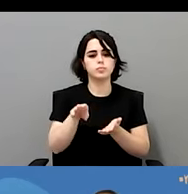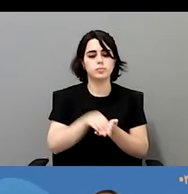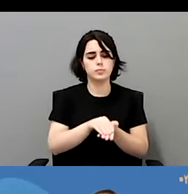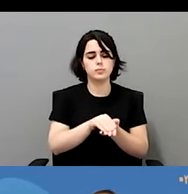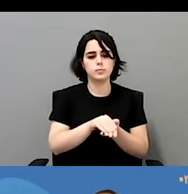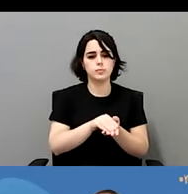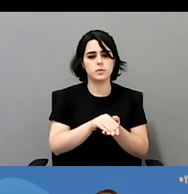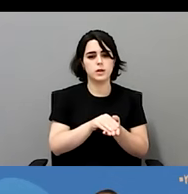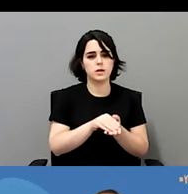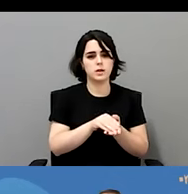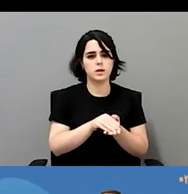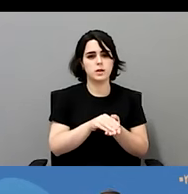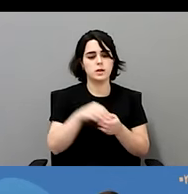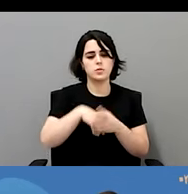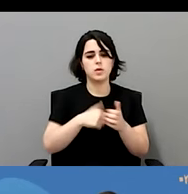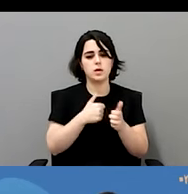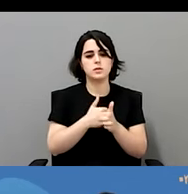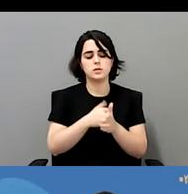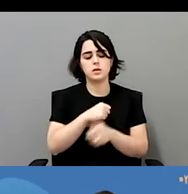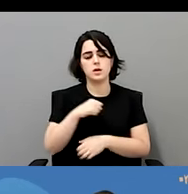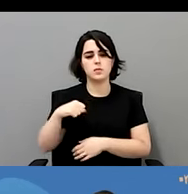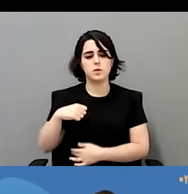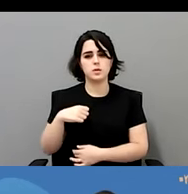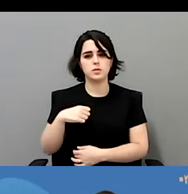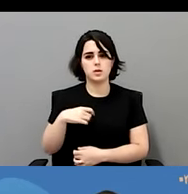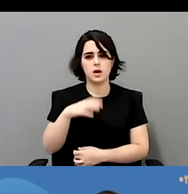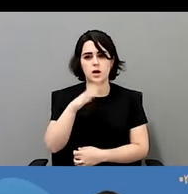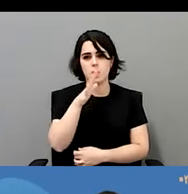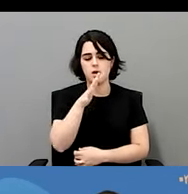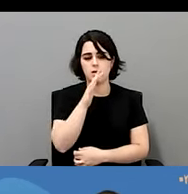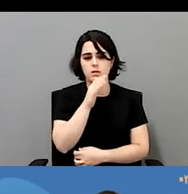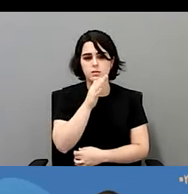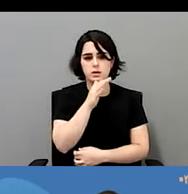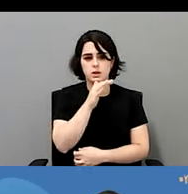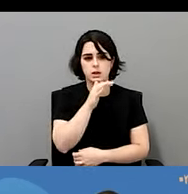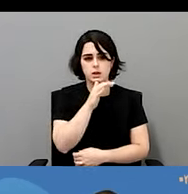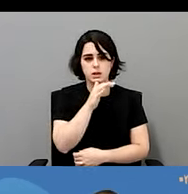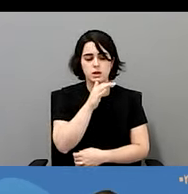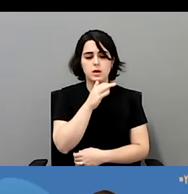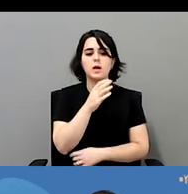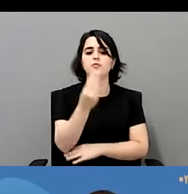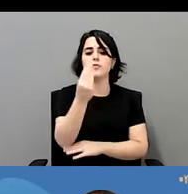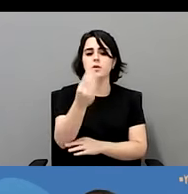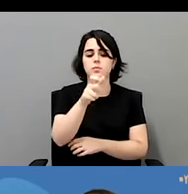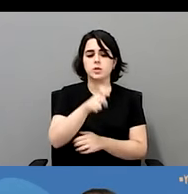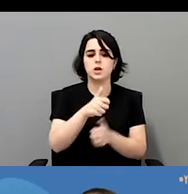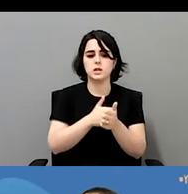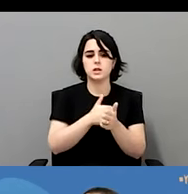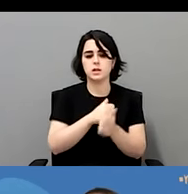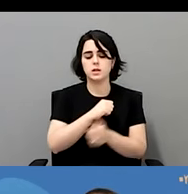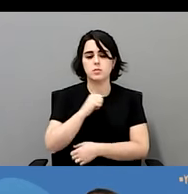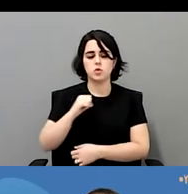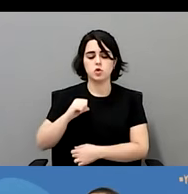asistencia personal. La figura de asistente personal